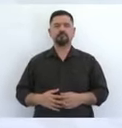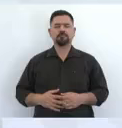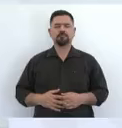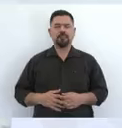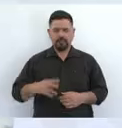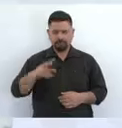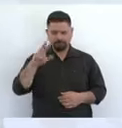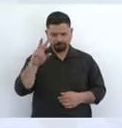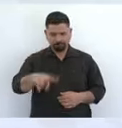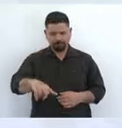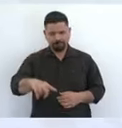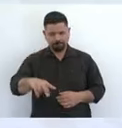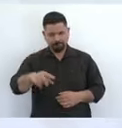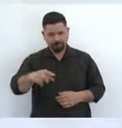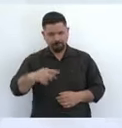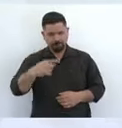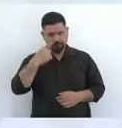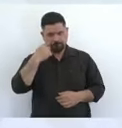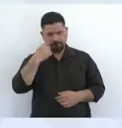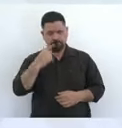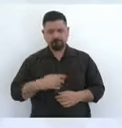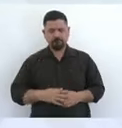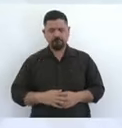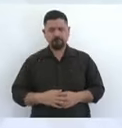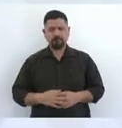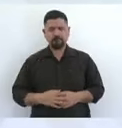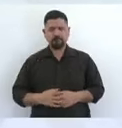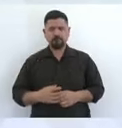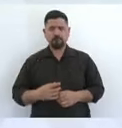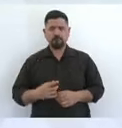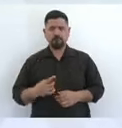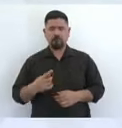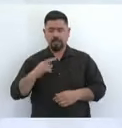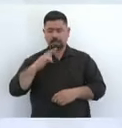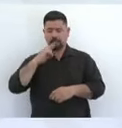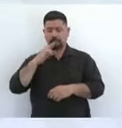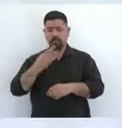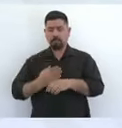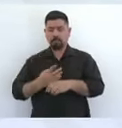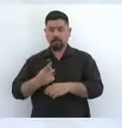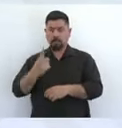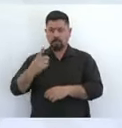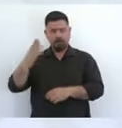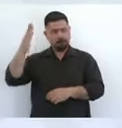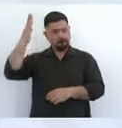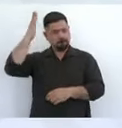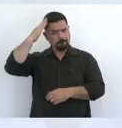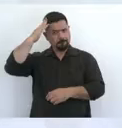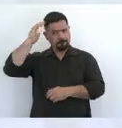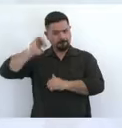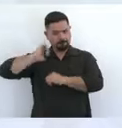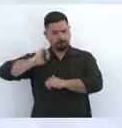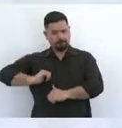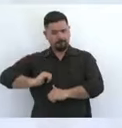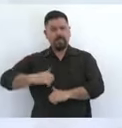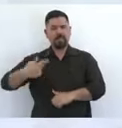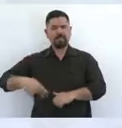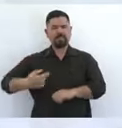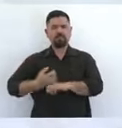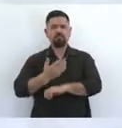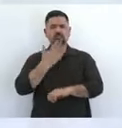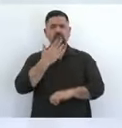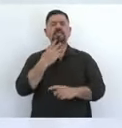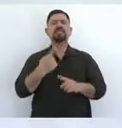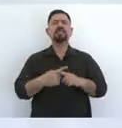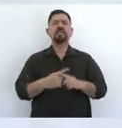es que el responsable principal en el caso de Sonora es